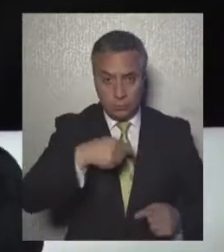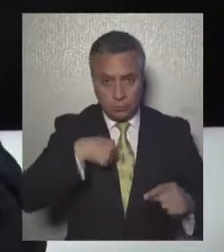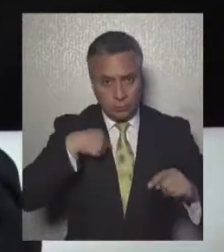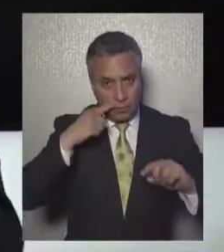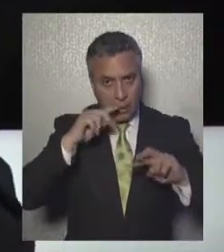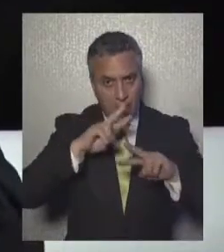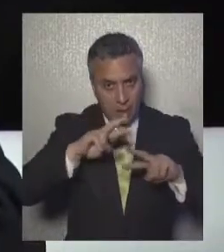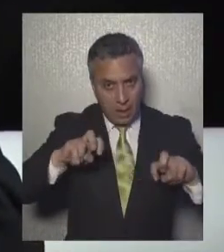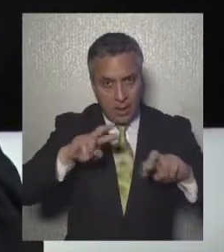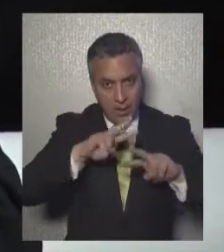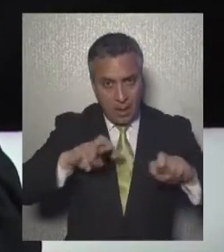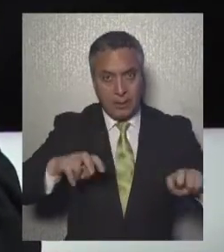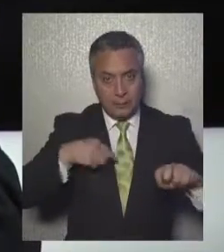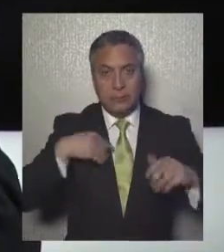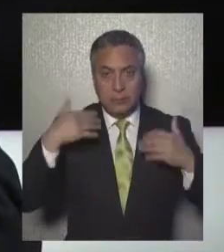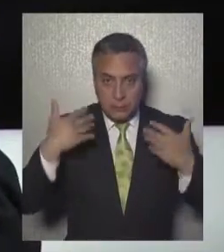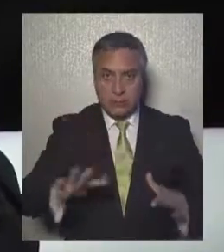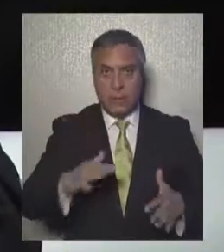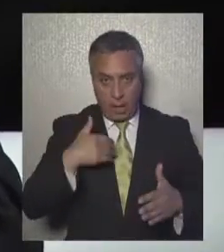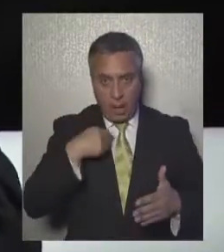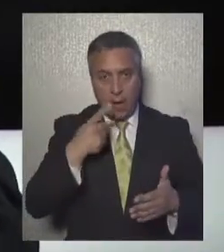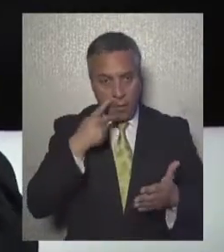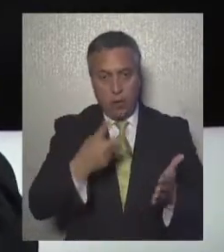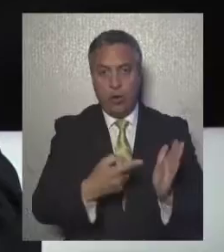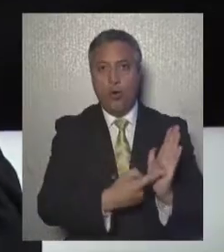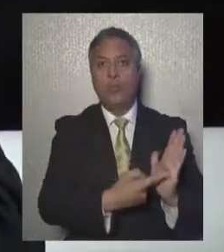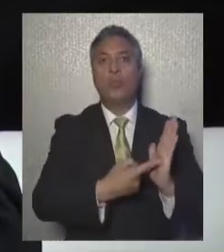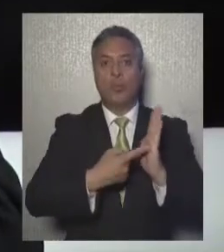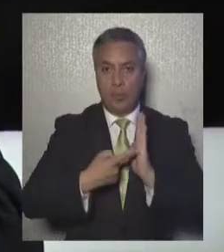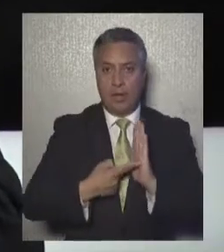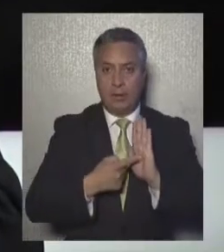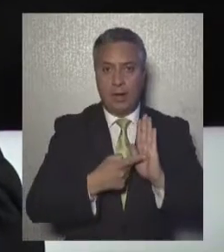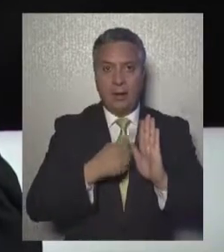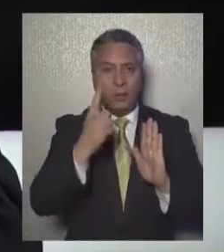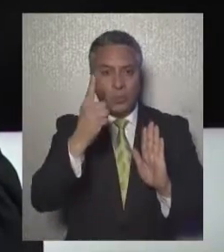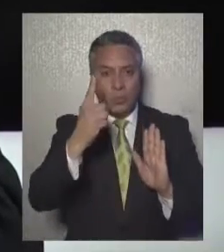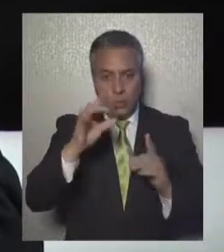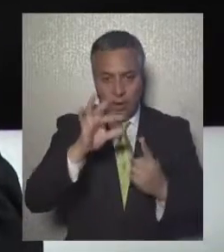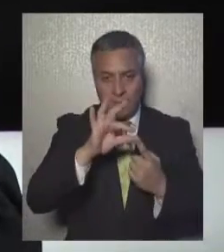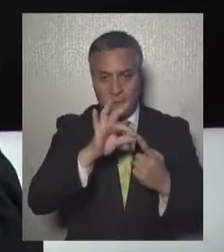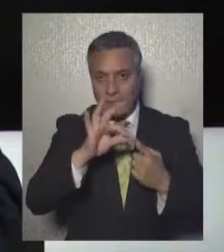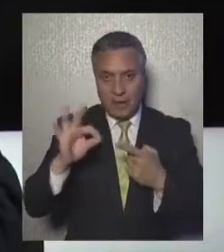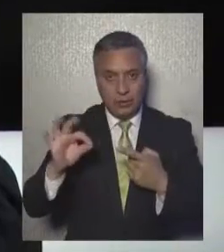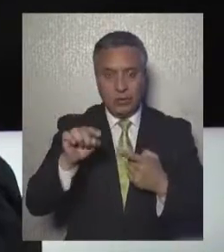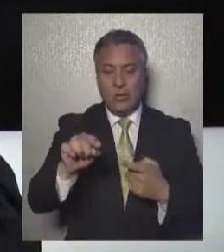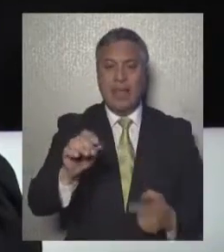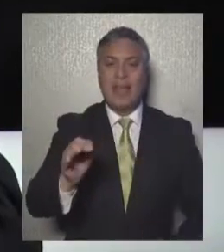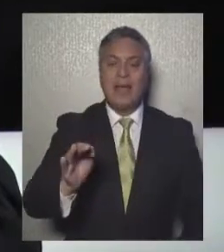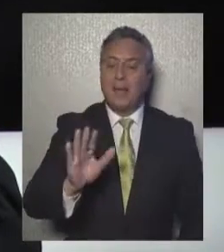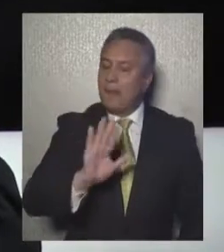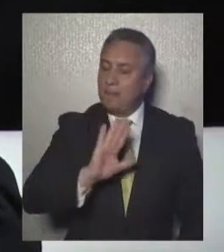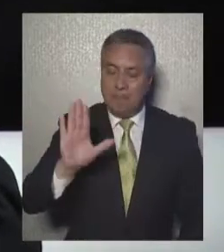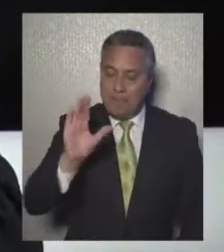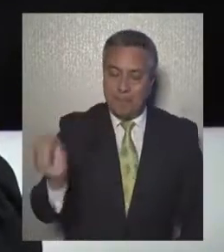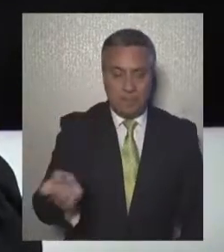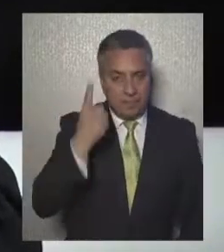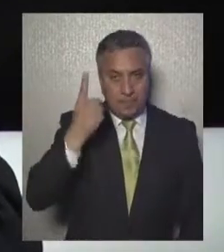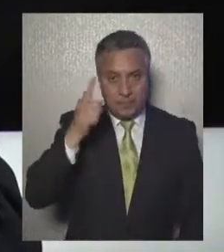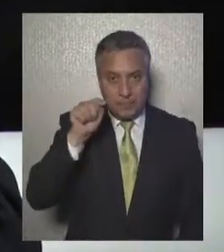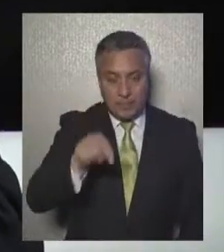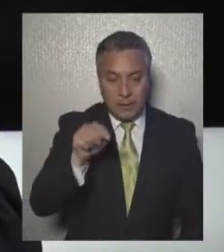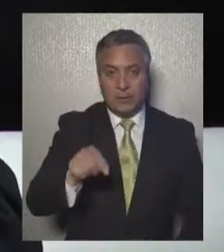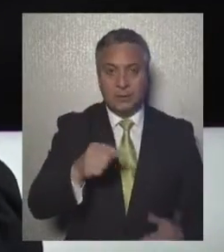muestran que el factor fundamental que explica la declinación en la productividad total